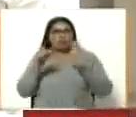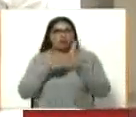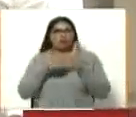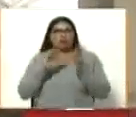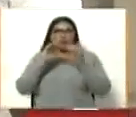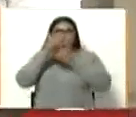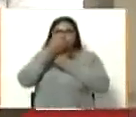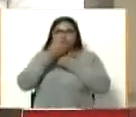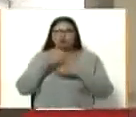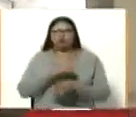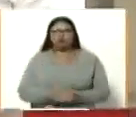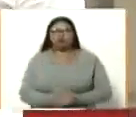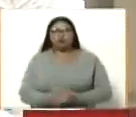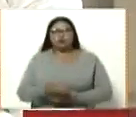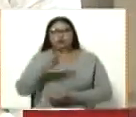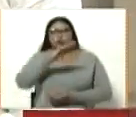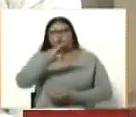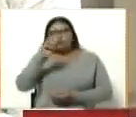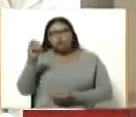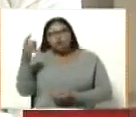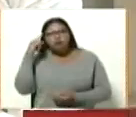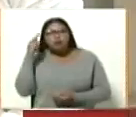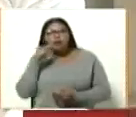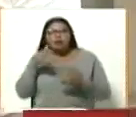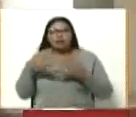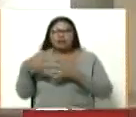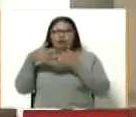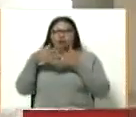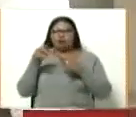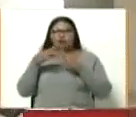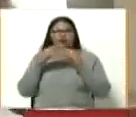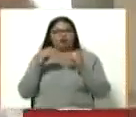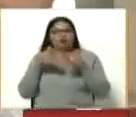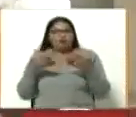Pero estos 400 días en Estados Unidos han sido casi todos de